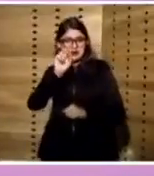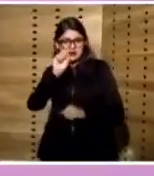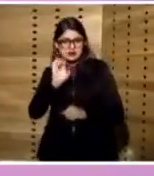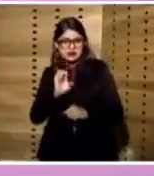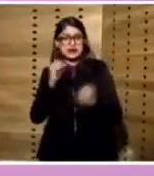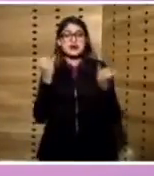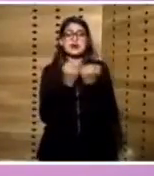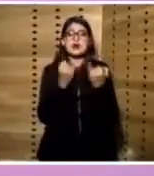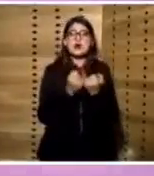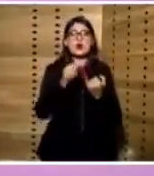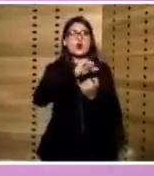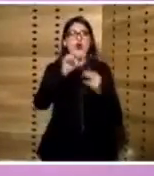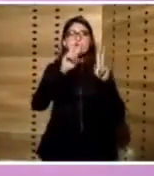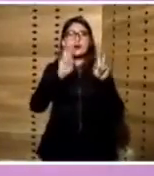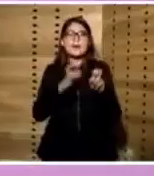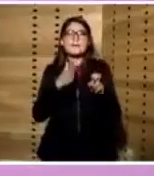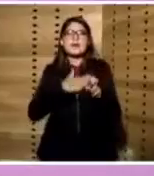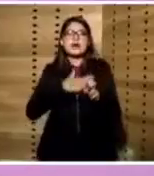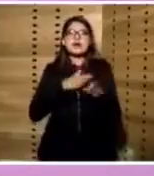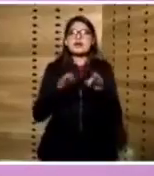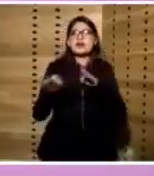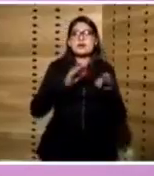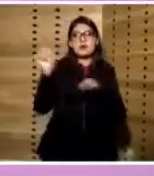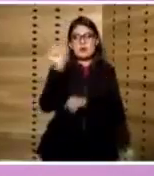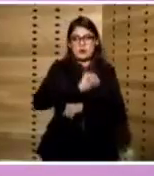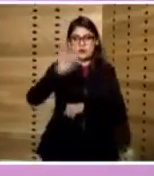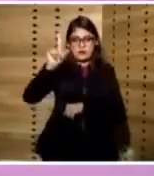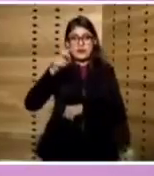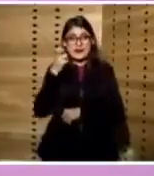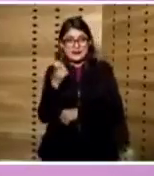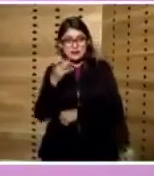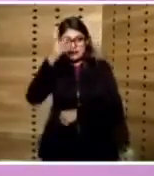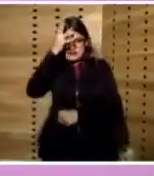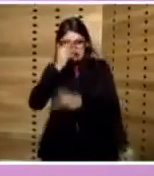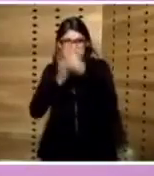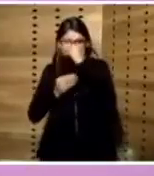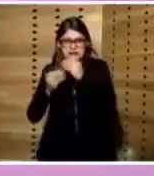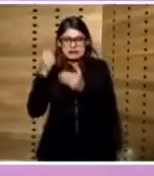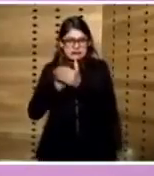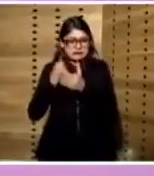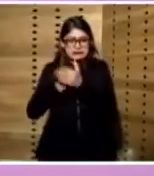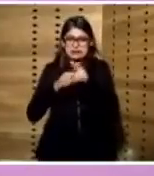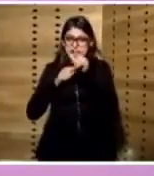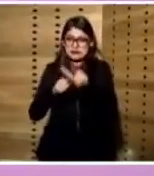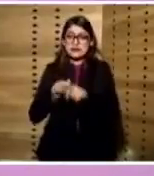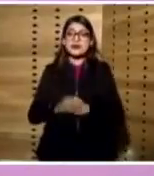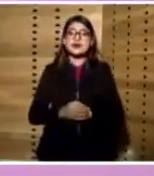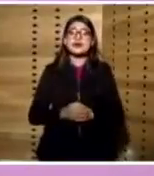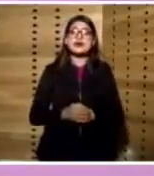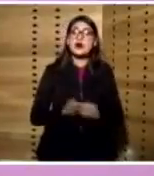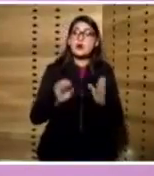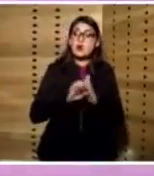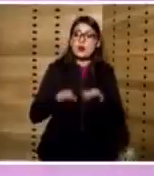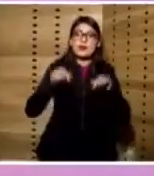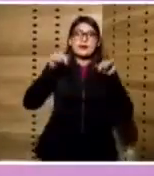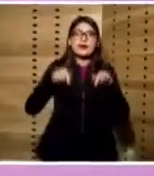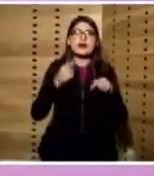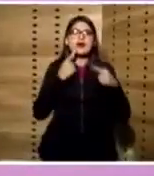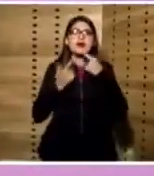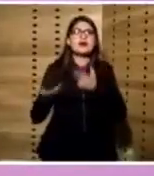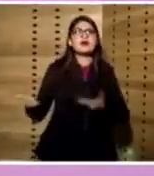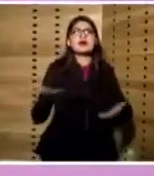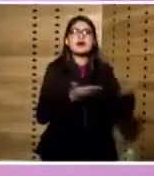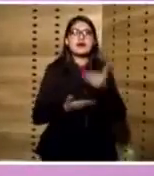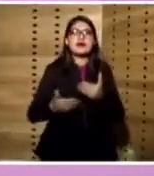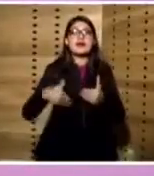que convergen con su quehacer profesional. Ejemplo de ello son estos conversatorios que se estarán